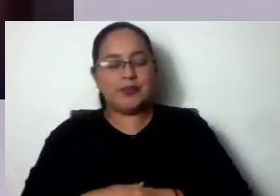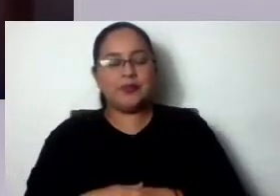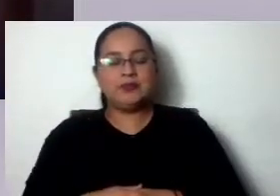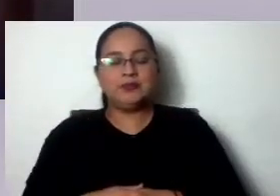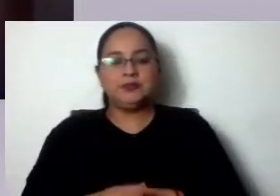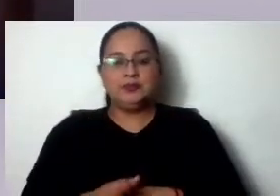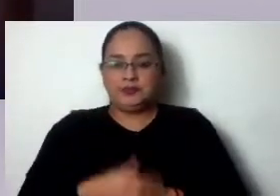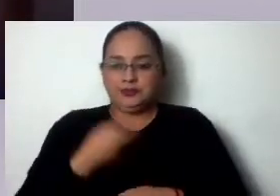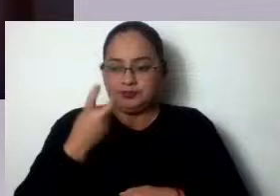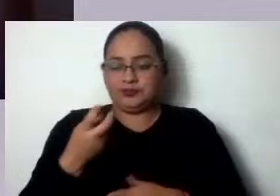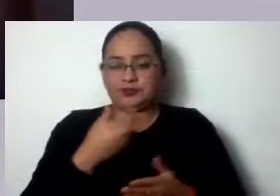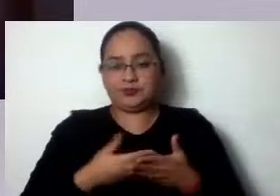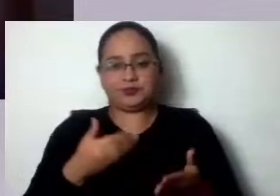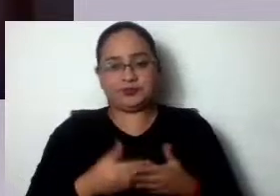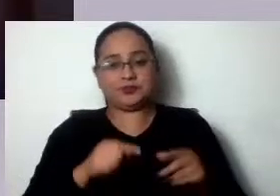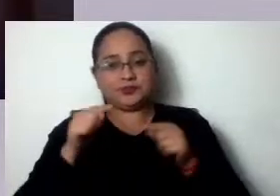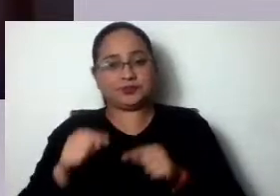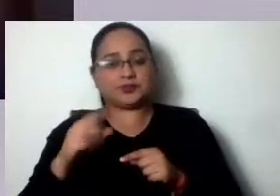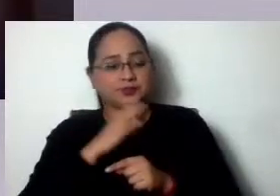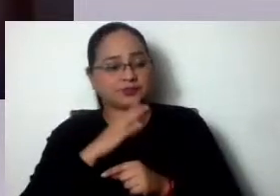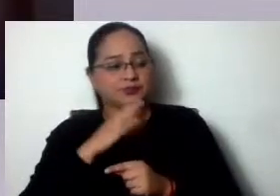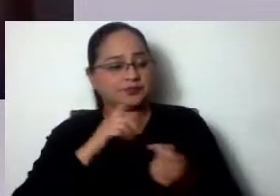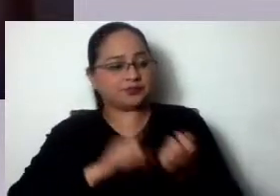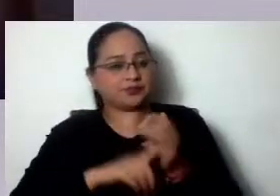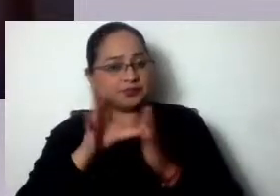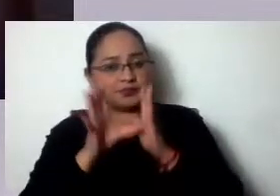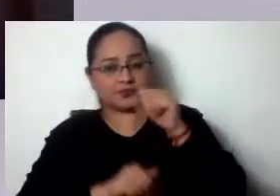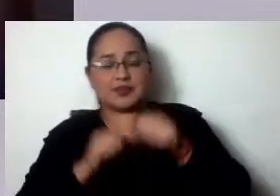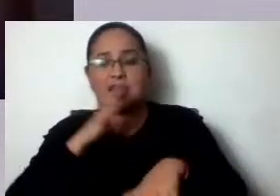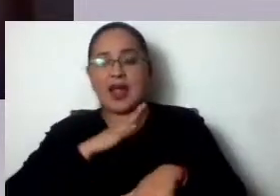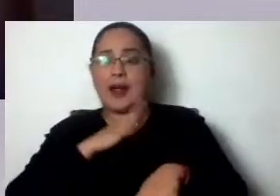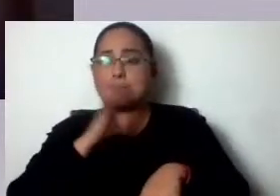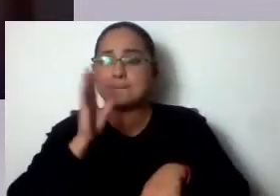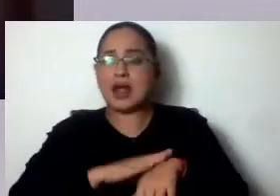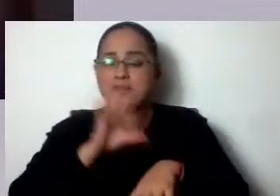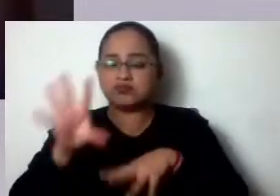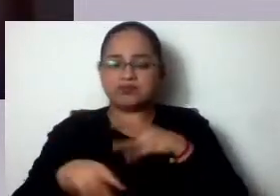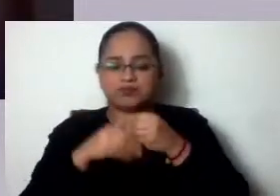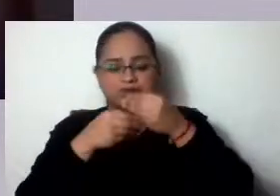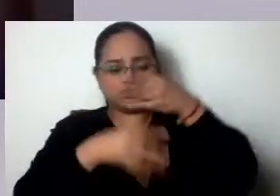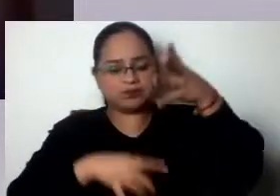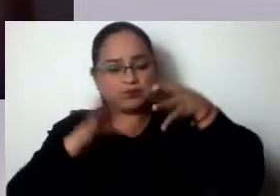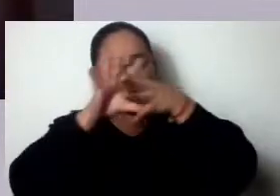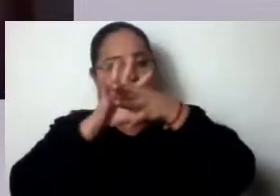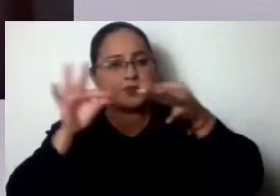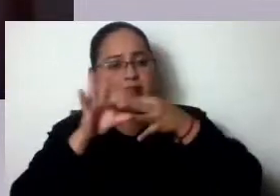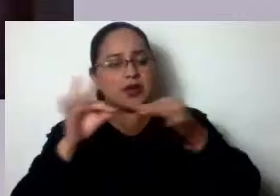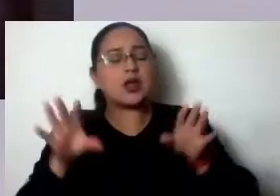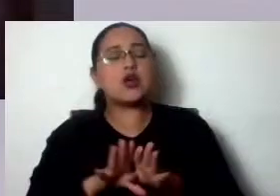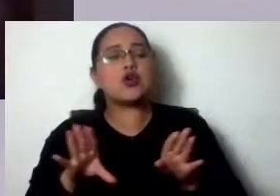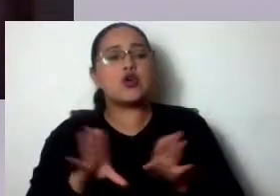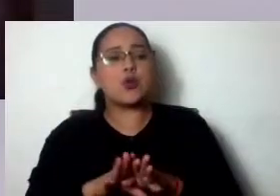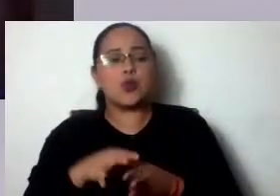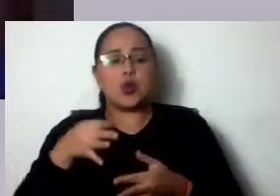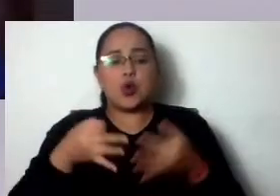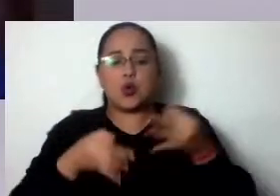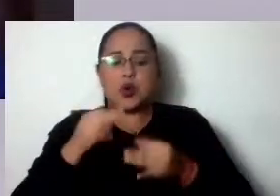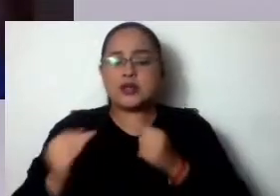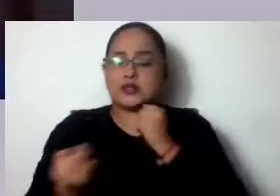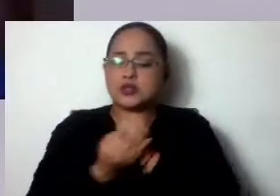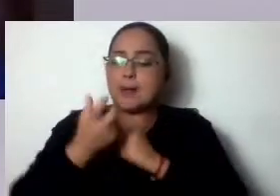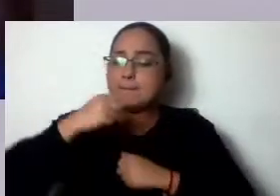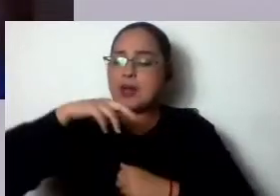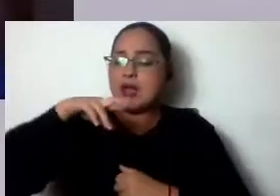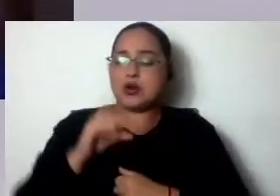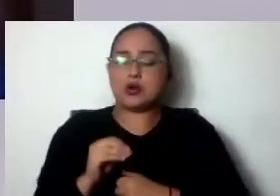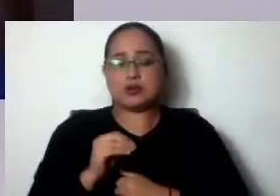reformas constitucionales se amplió expresamente la procedencia del juicio de amparo en aquellos